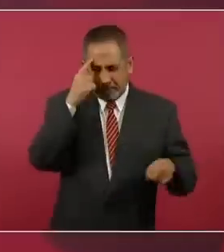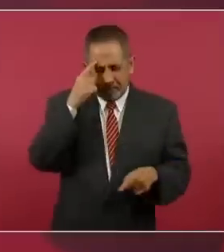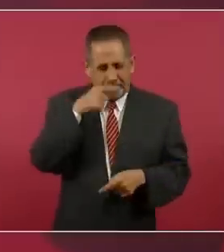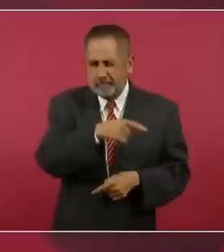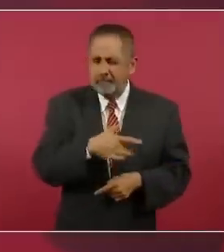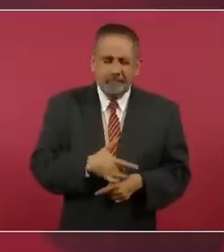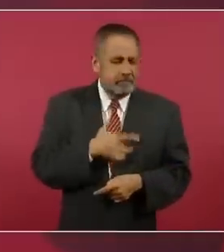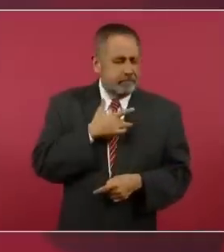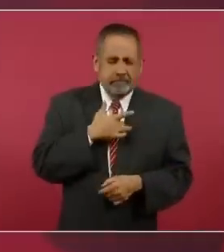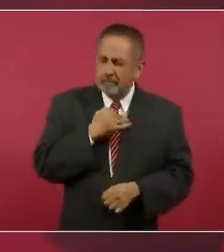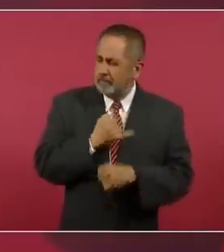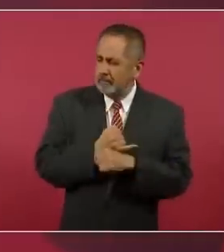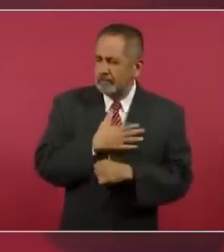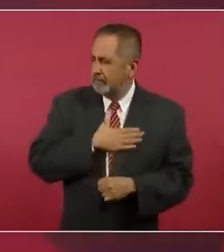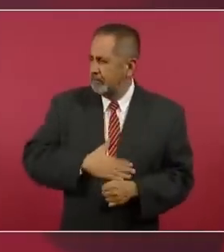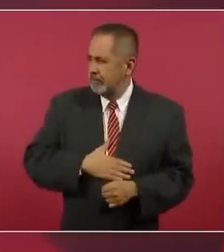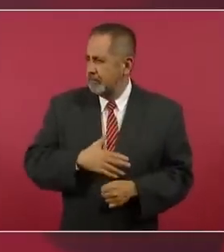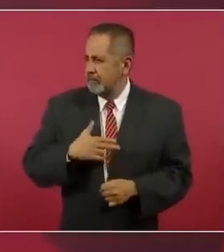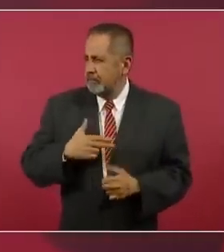inhumana,